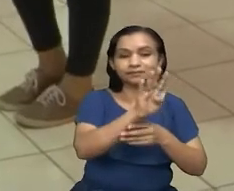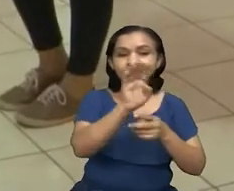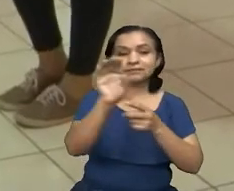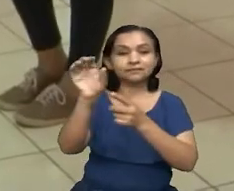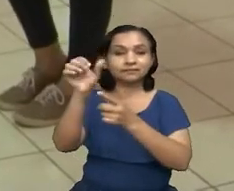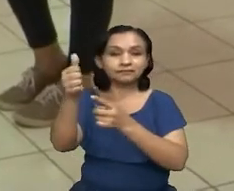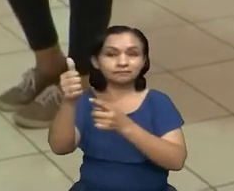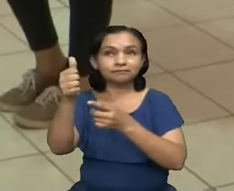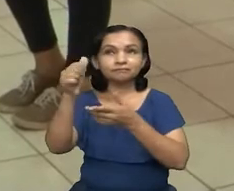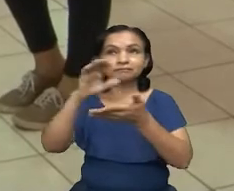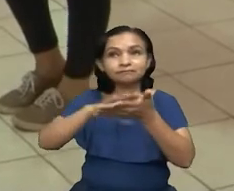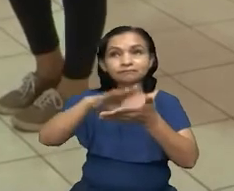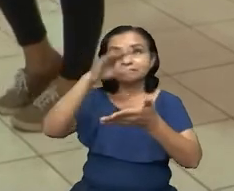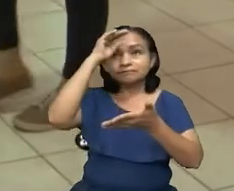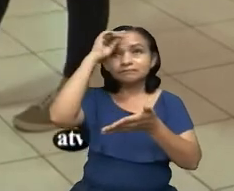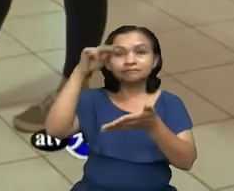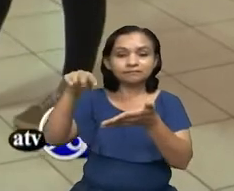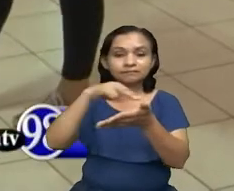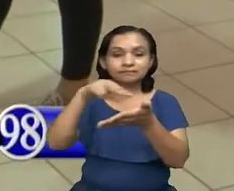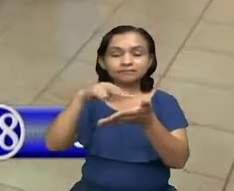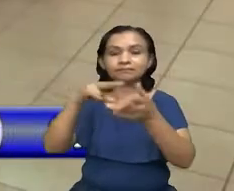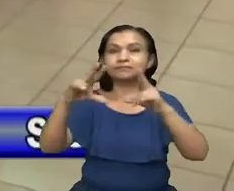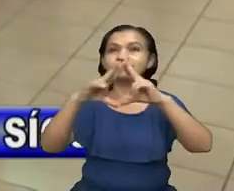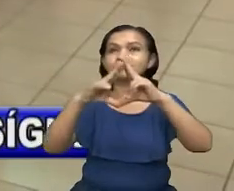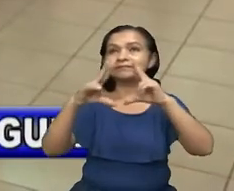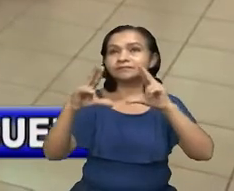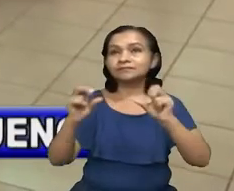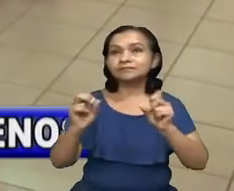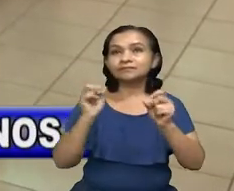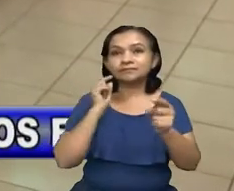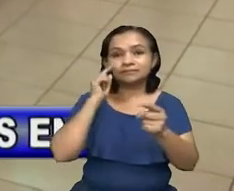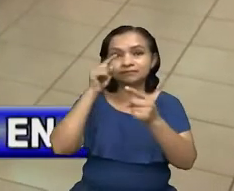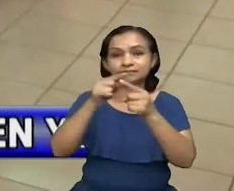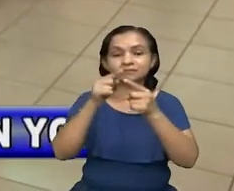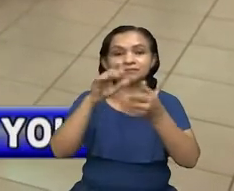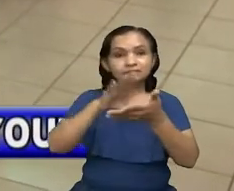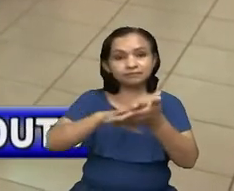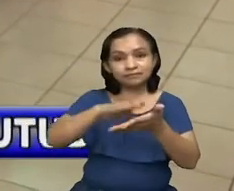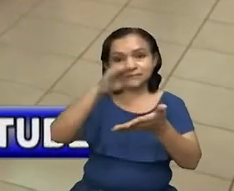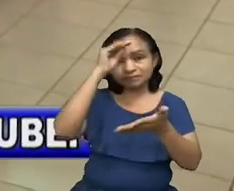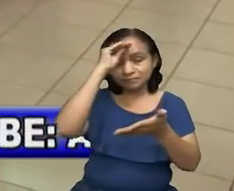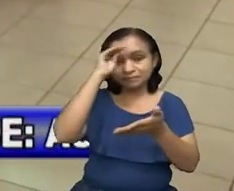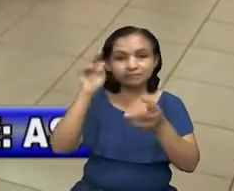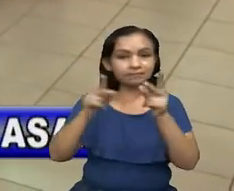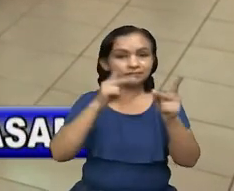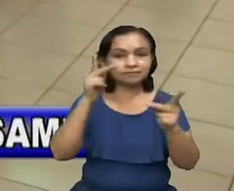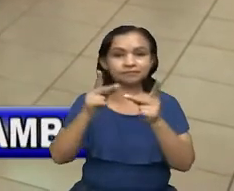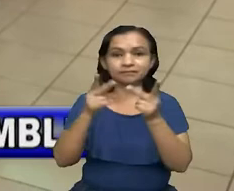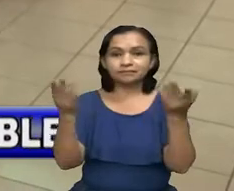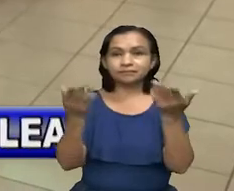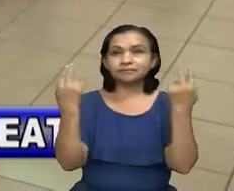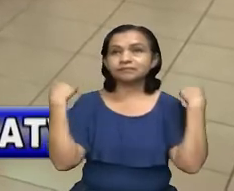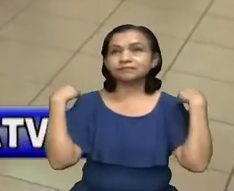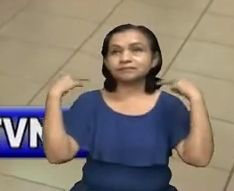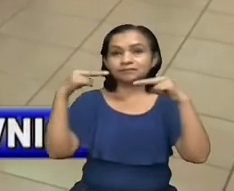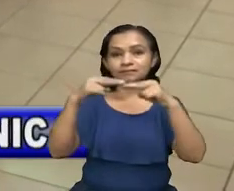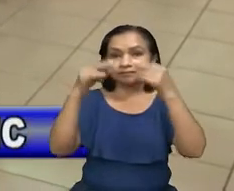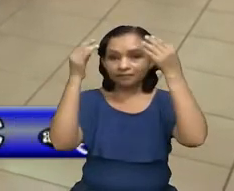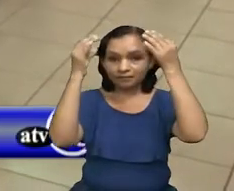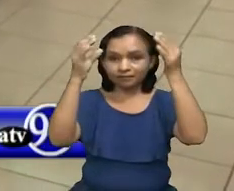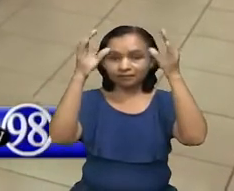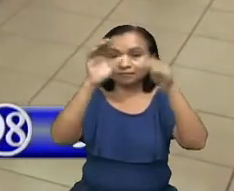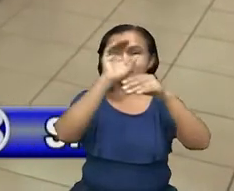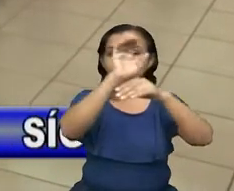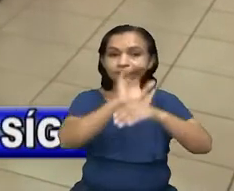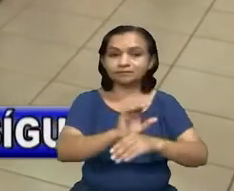se capacitan en danza folclórica nicaragüense con el objetivo de adquirir una formación integral como educadores de la cultura y la